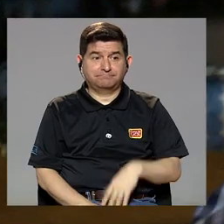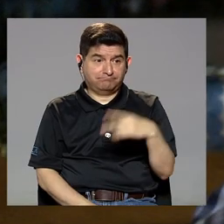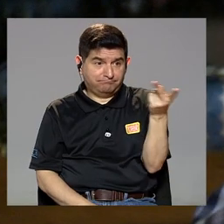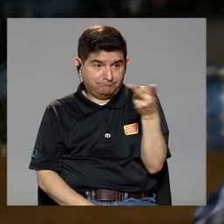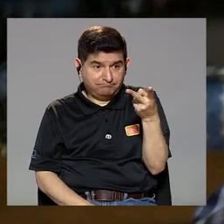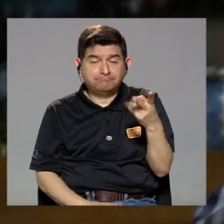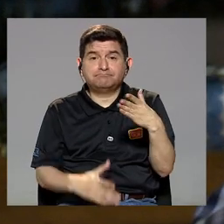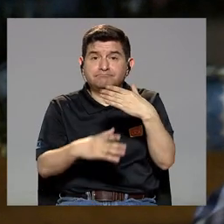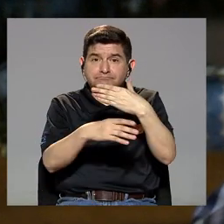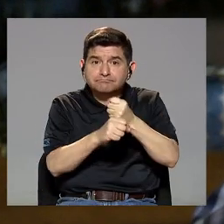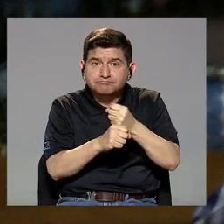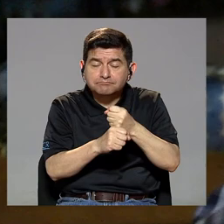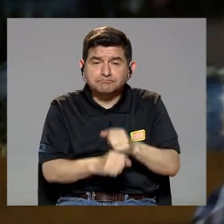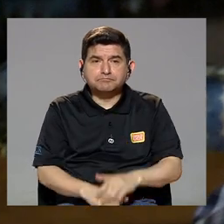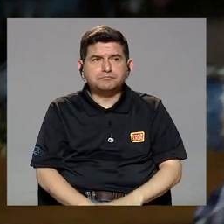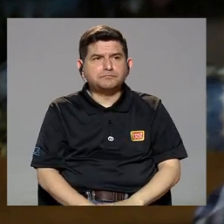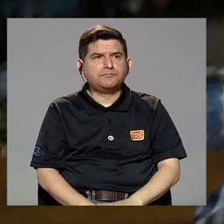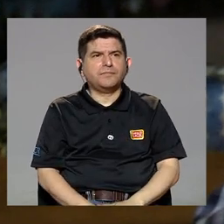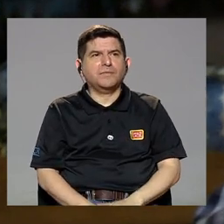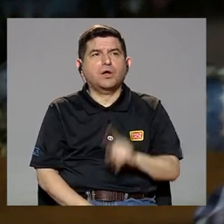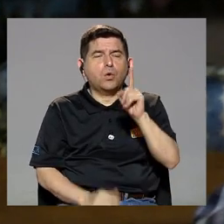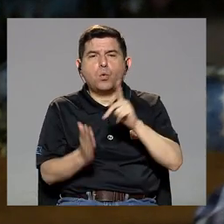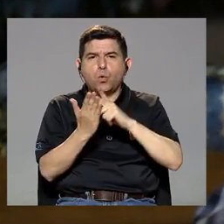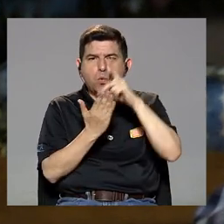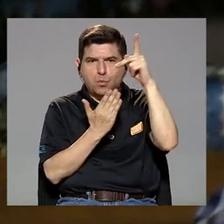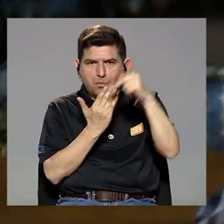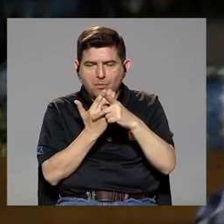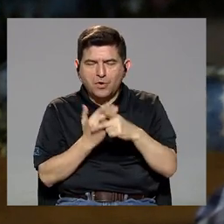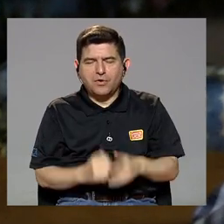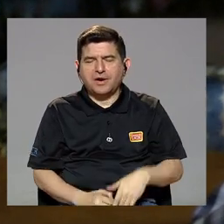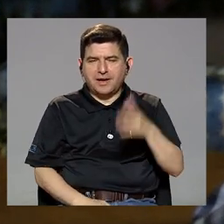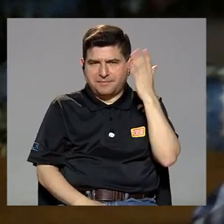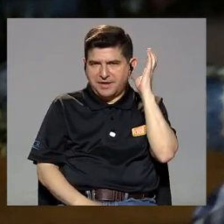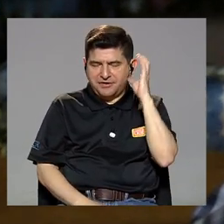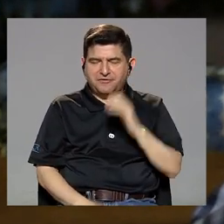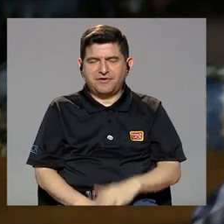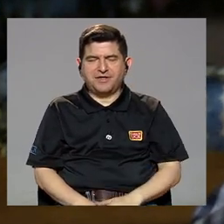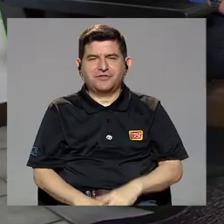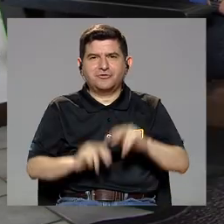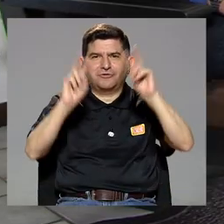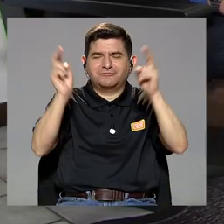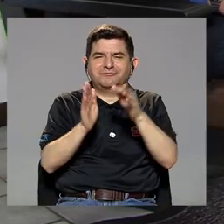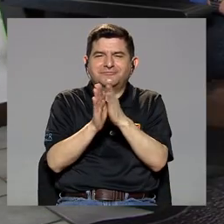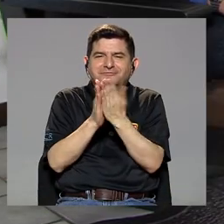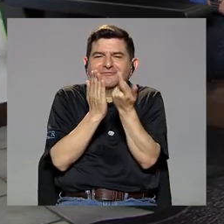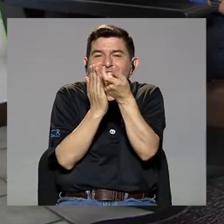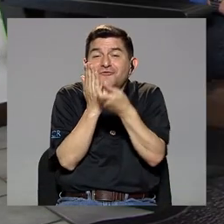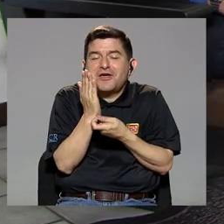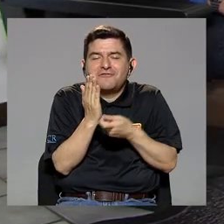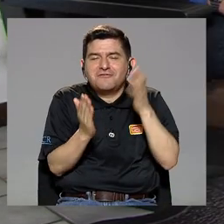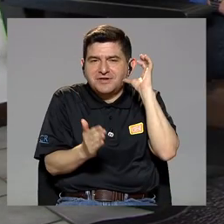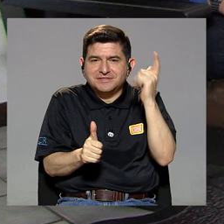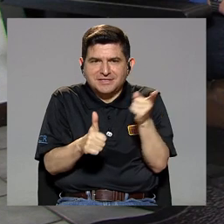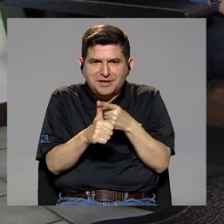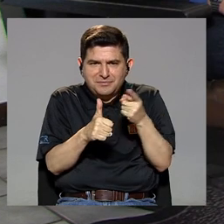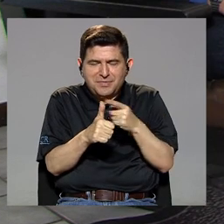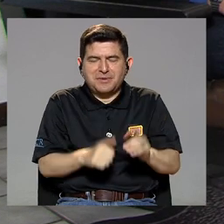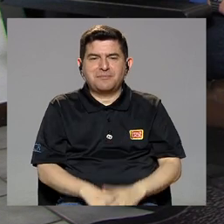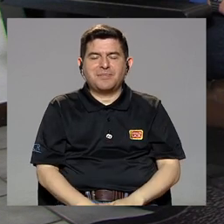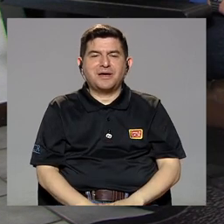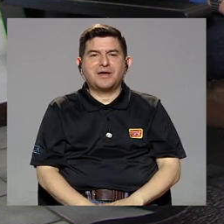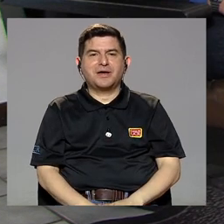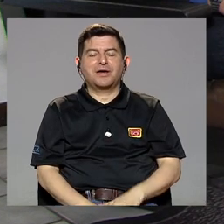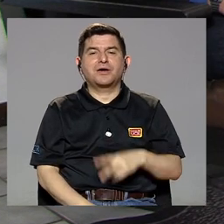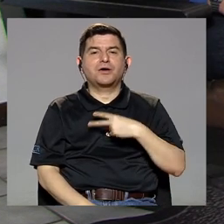una revista radiofónica así le llamábamos primero lo hicieron en la voz de la víctor